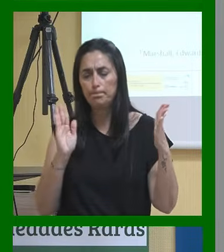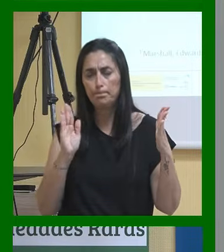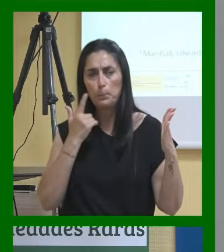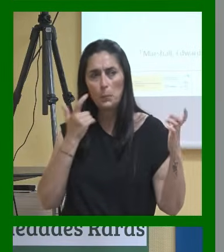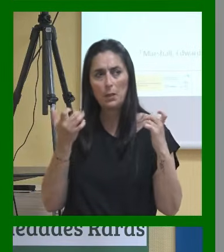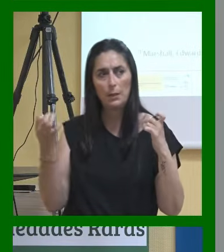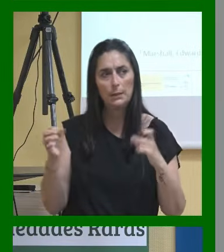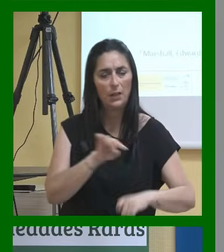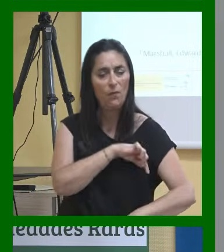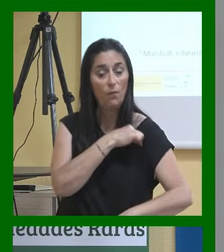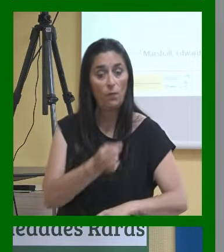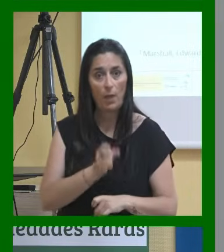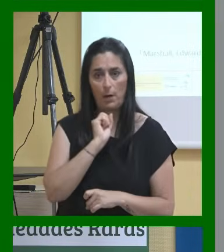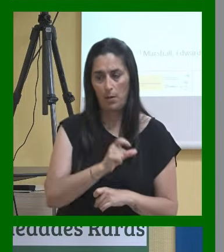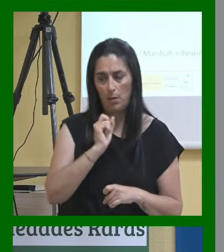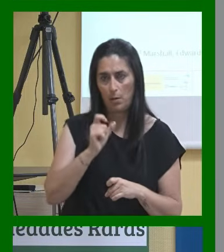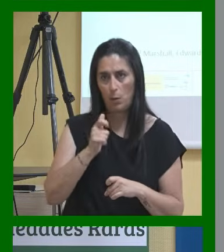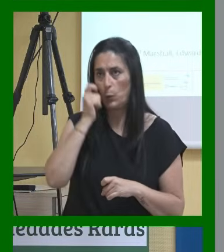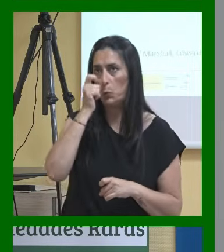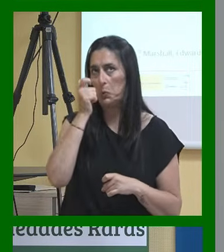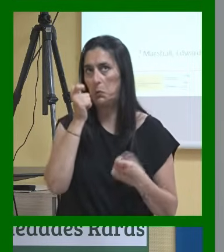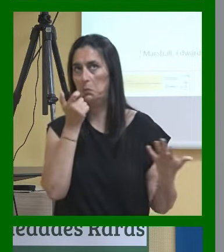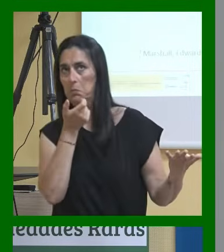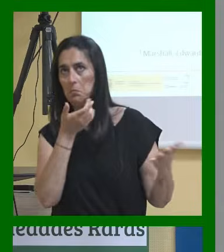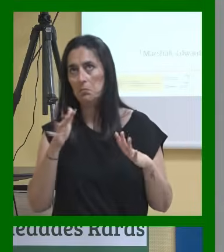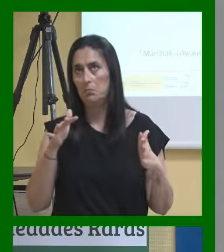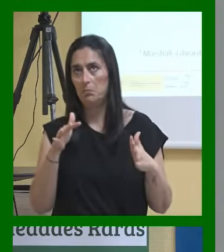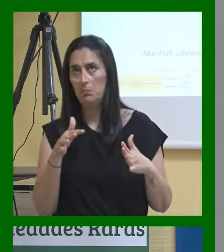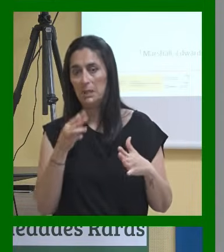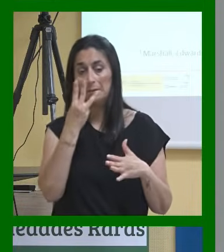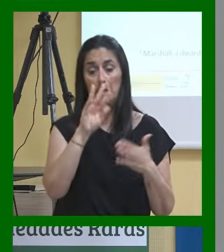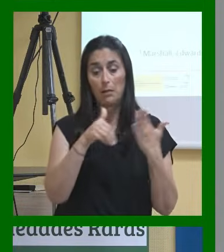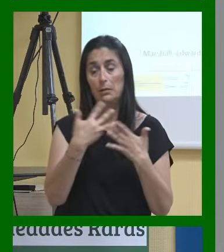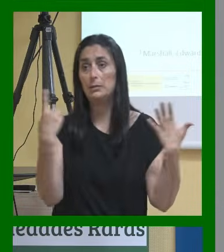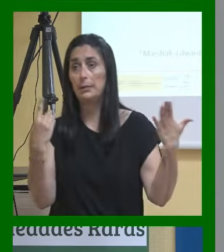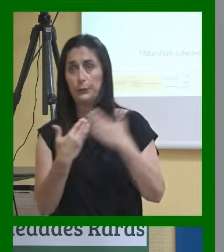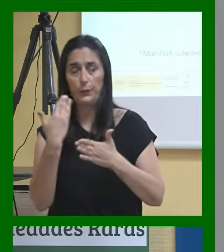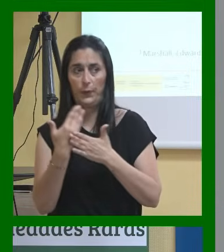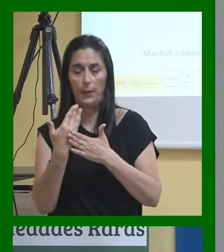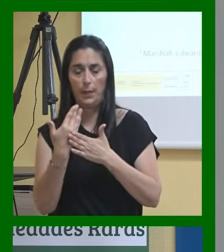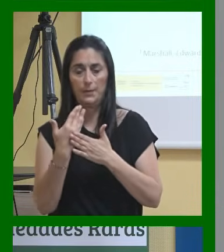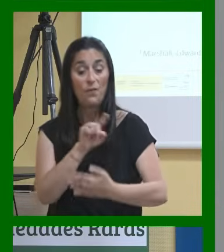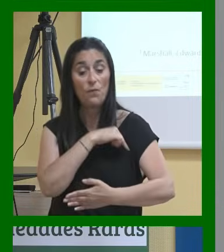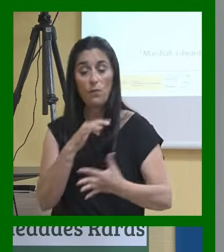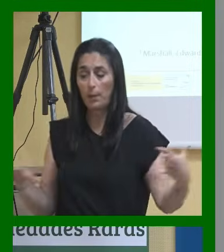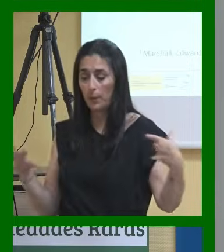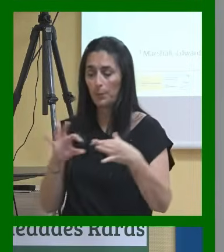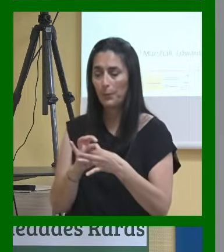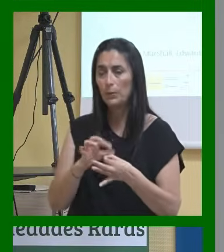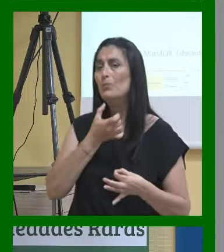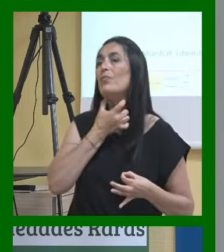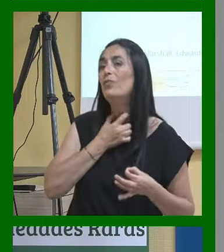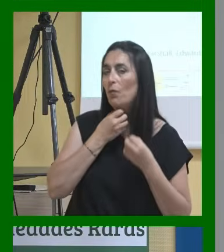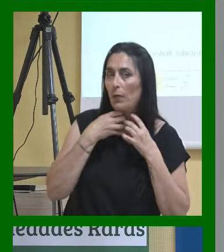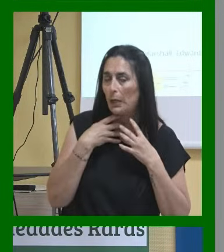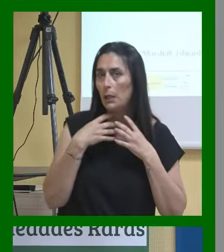por fiebres periódicas con una duración de más o menos de 3 a 6 días y se asocian siempre a o bien faringitis